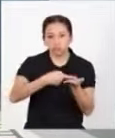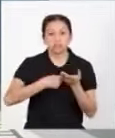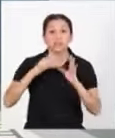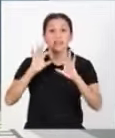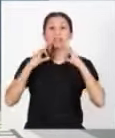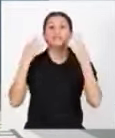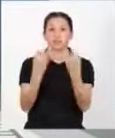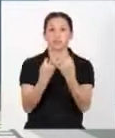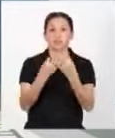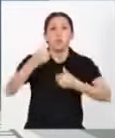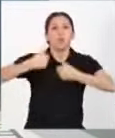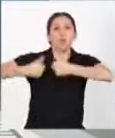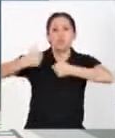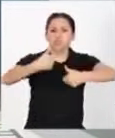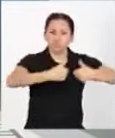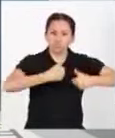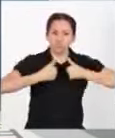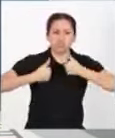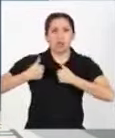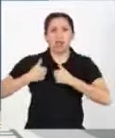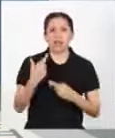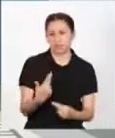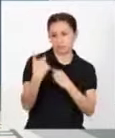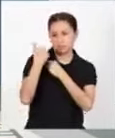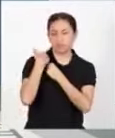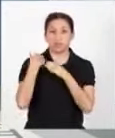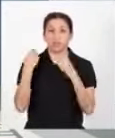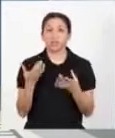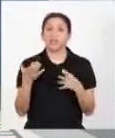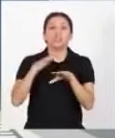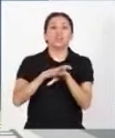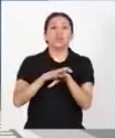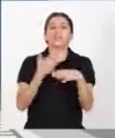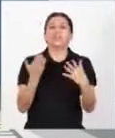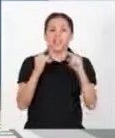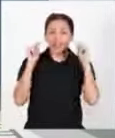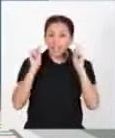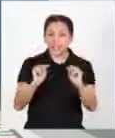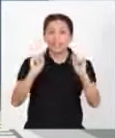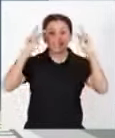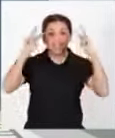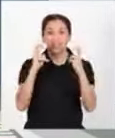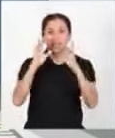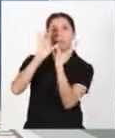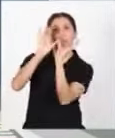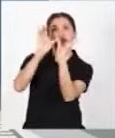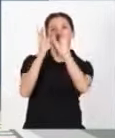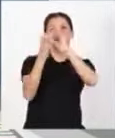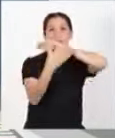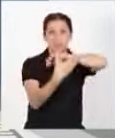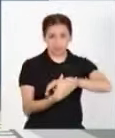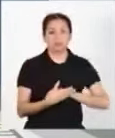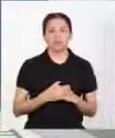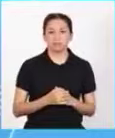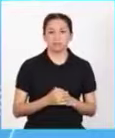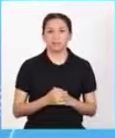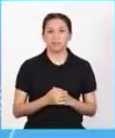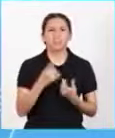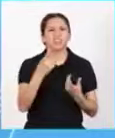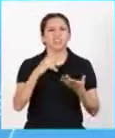en familia y cuál es la responsabilidad frente a estos fenómenos climáticos.